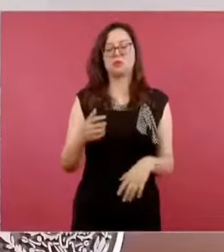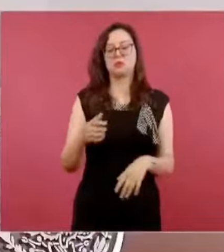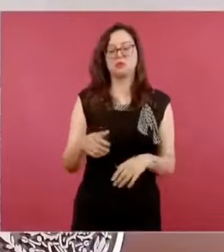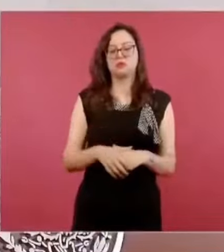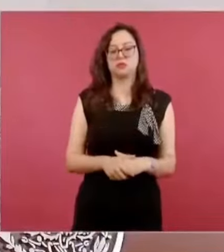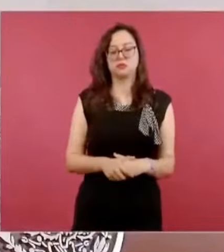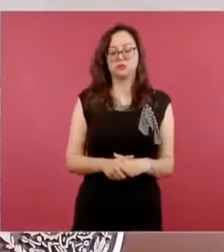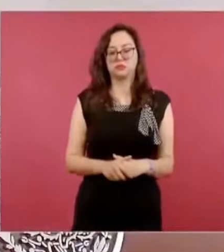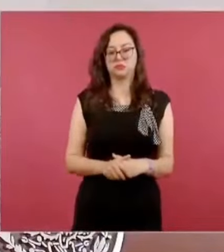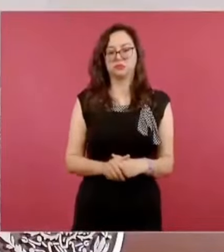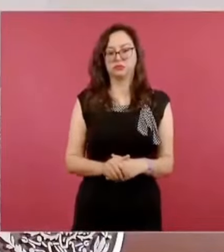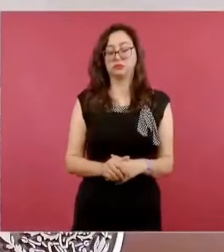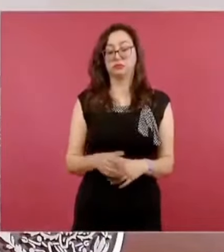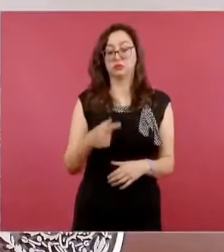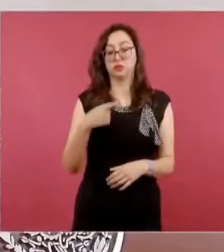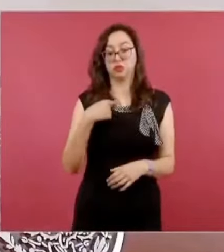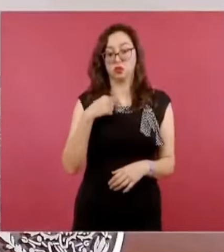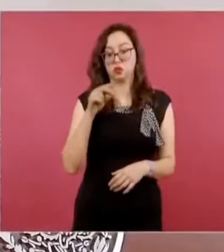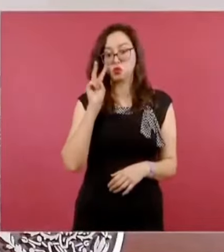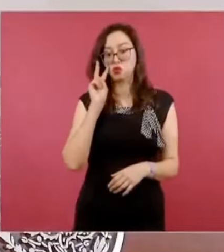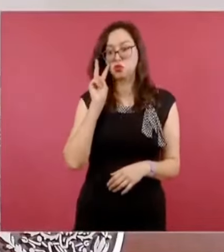Pero yo cuando vi de lejos,